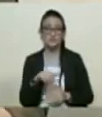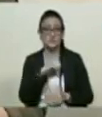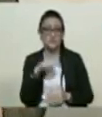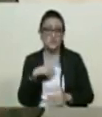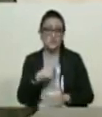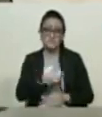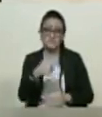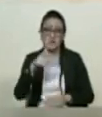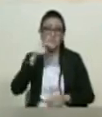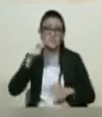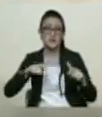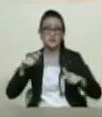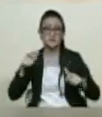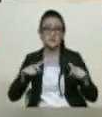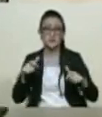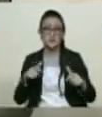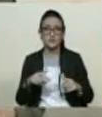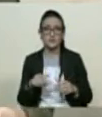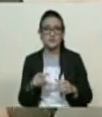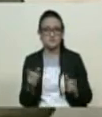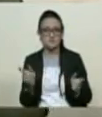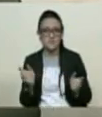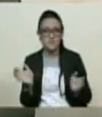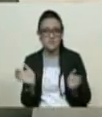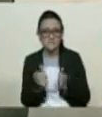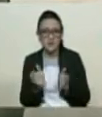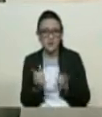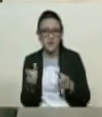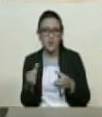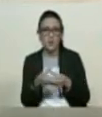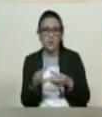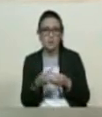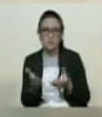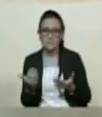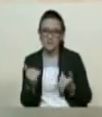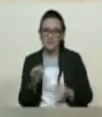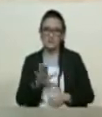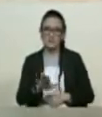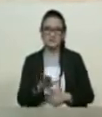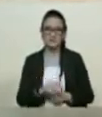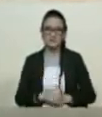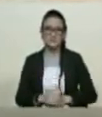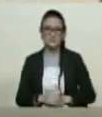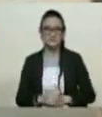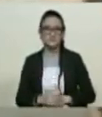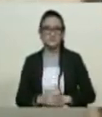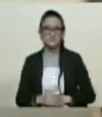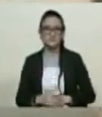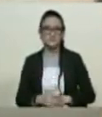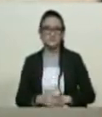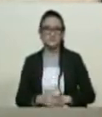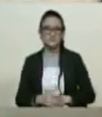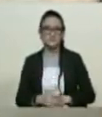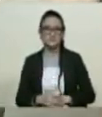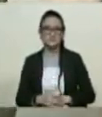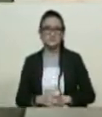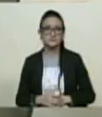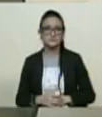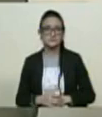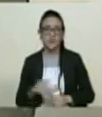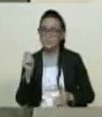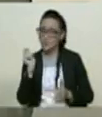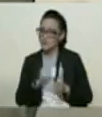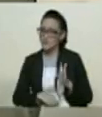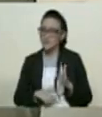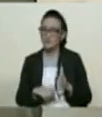individualidades, pequeños grupos que pudieran estar solicitando eso. Eso nosotros hemos implementado